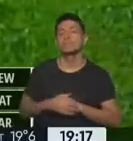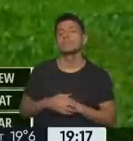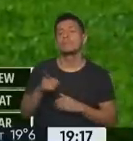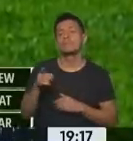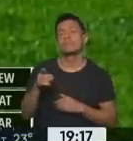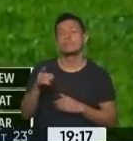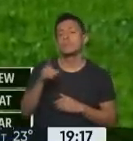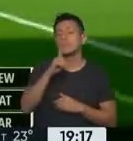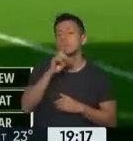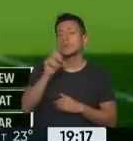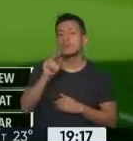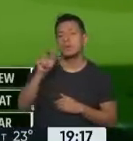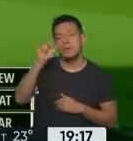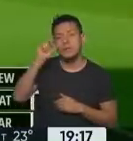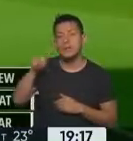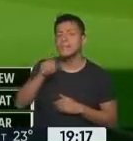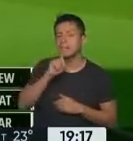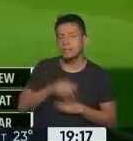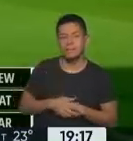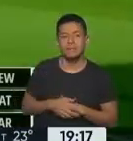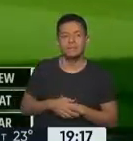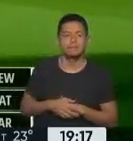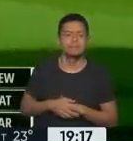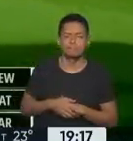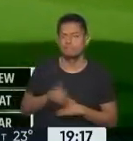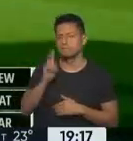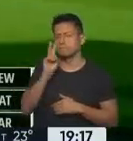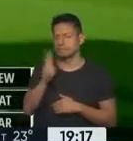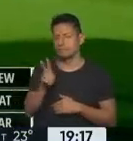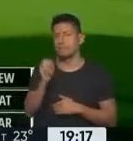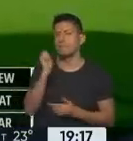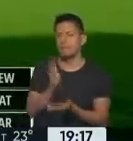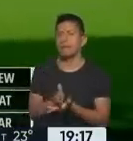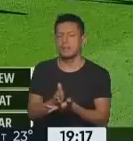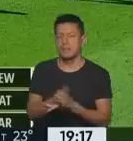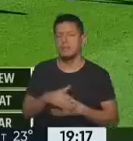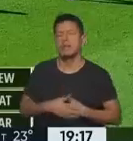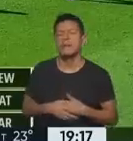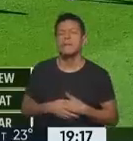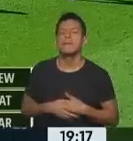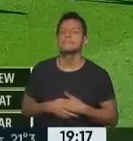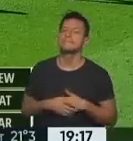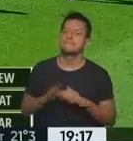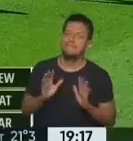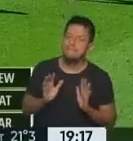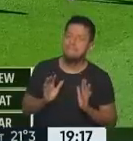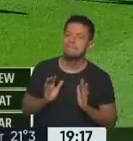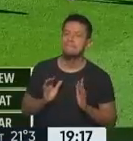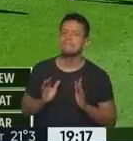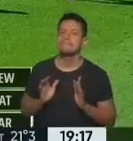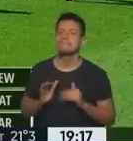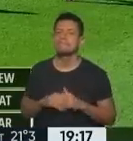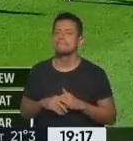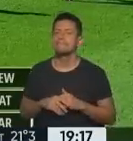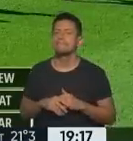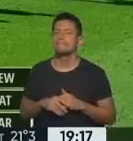de Miguel Torrén, sin ningún tipo de dudas. Allí la falta, bueno, en realidad tampoco ahí, ¿no? No es que